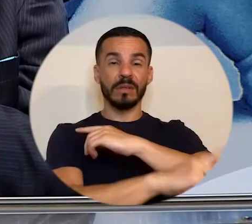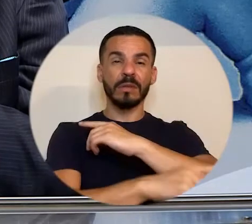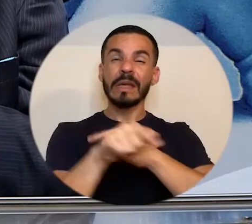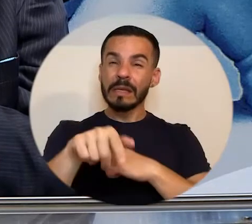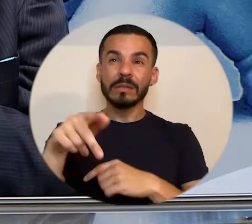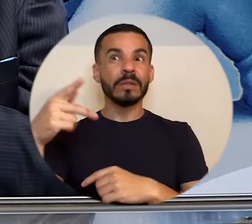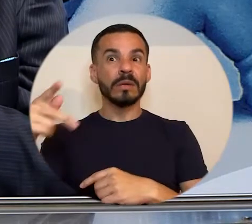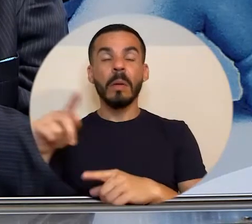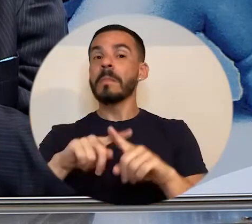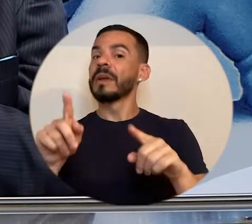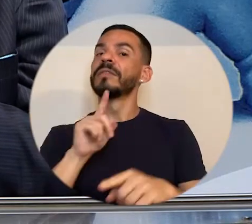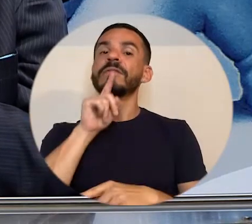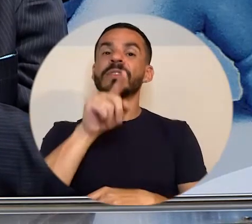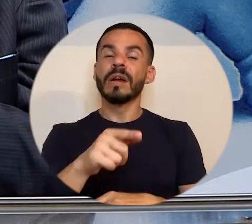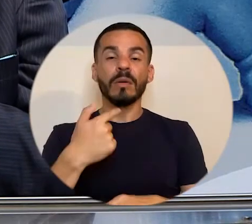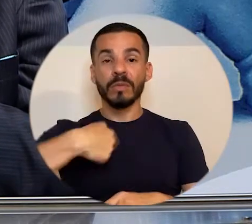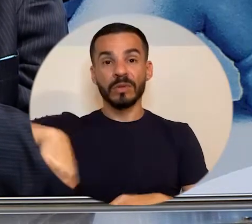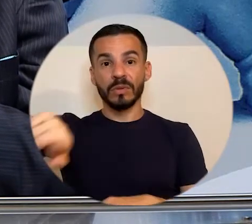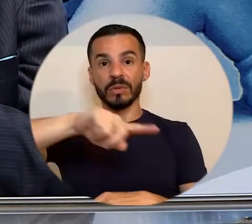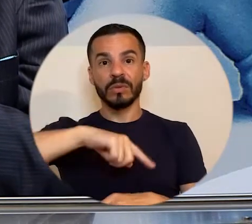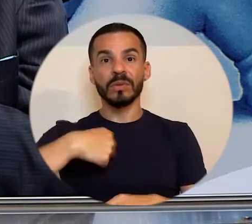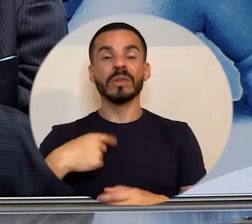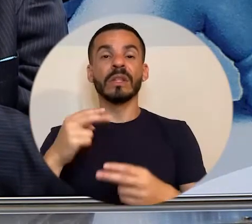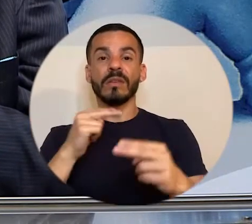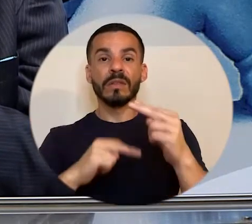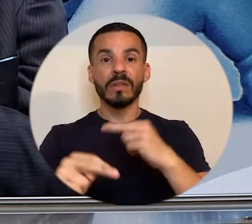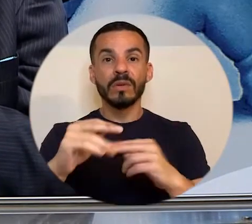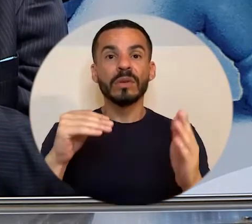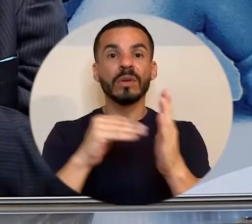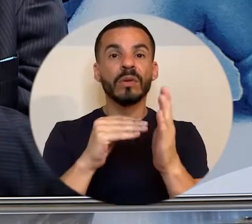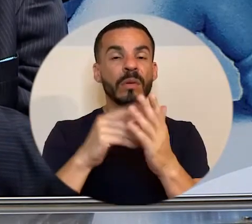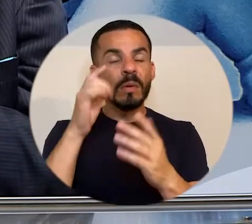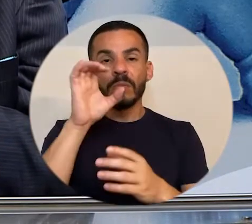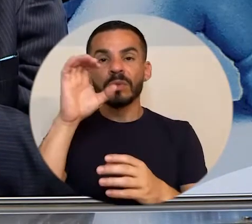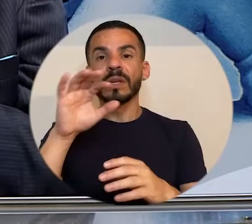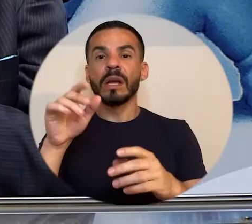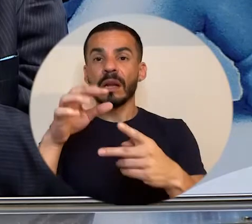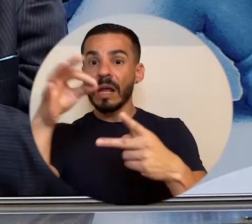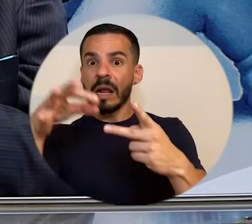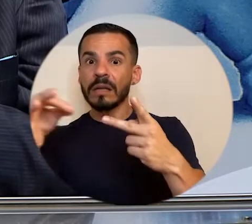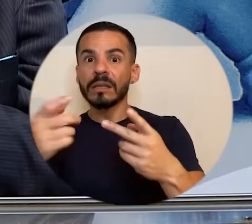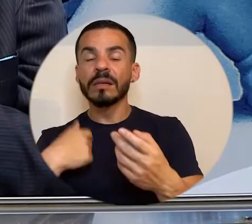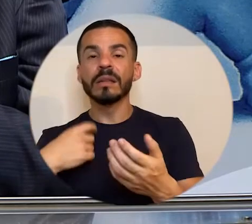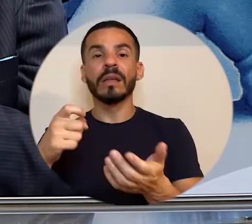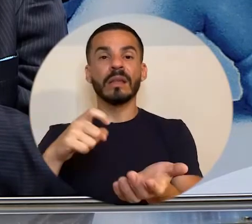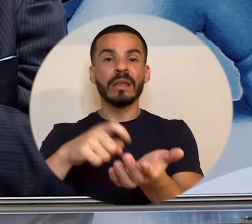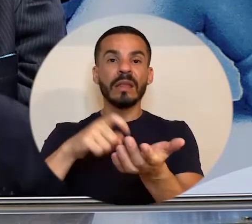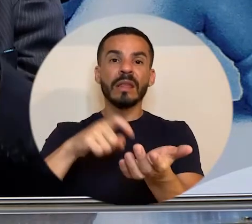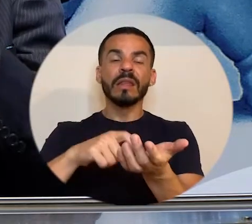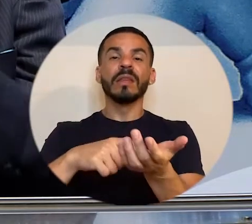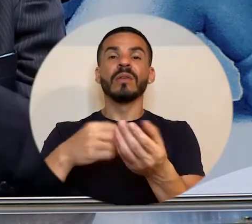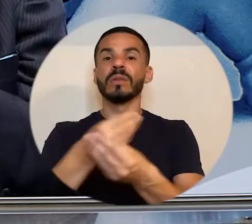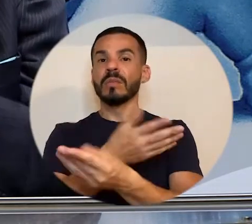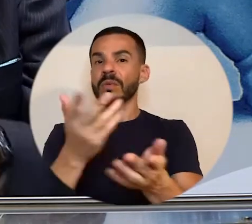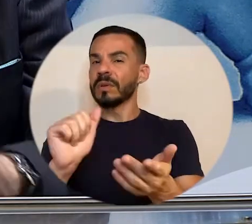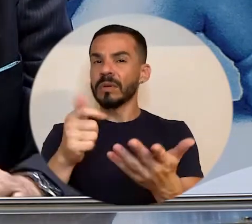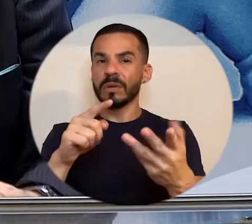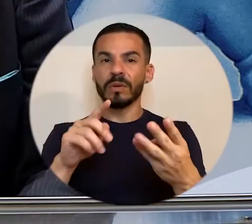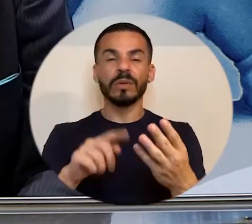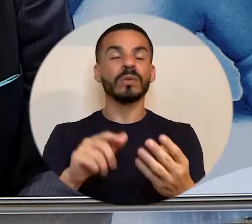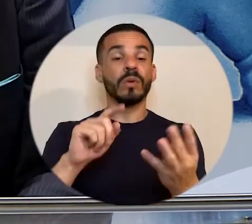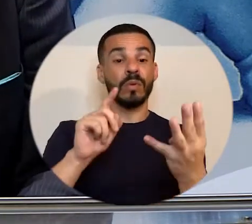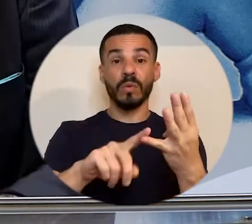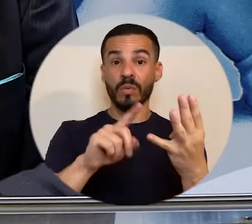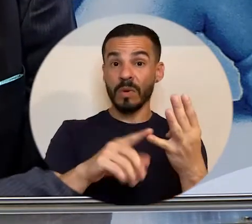pareciera muy riesgoso, pero es real, porque nosotros vamos a tener que renegociar para buscar alternativas en el tema de la deuda pública y otros. Y en